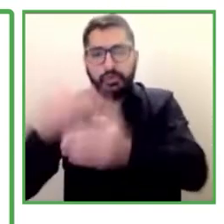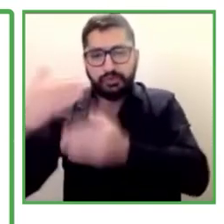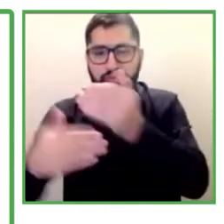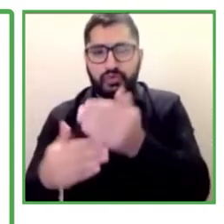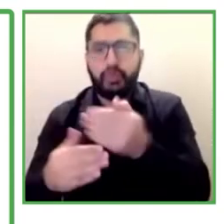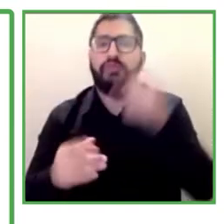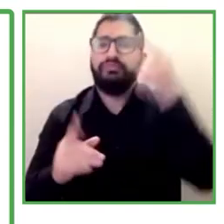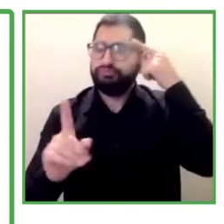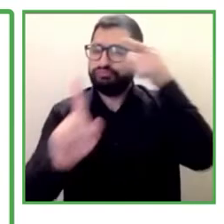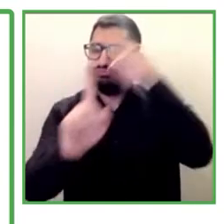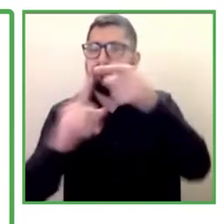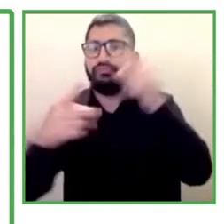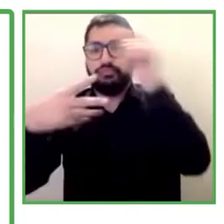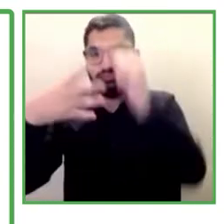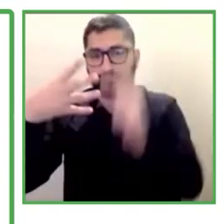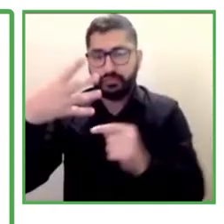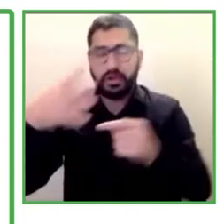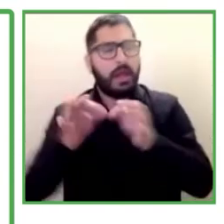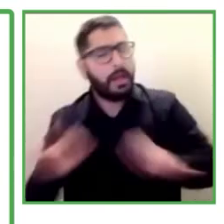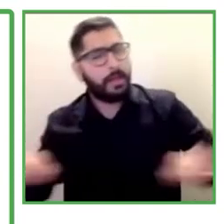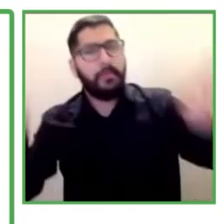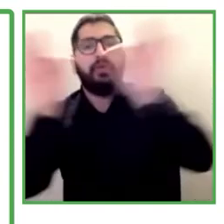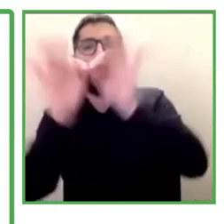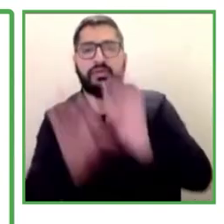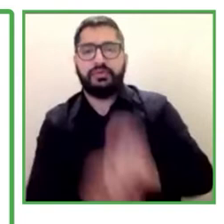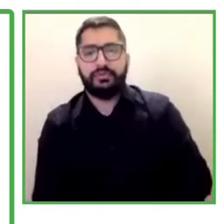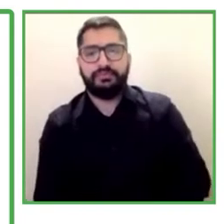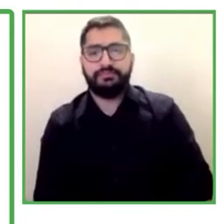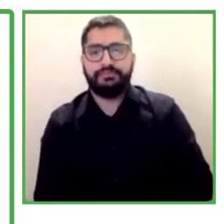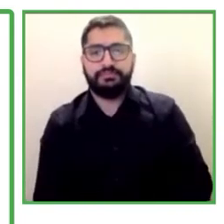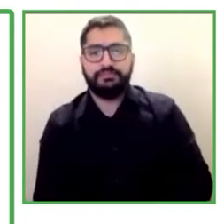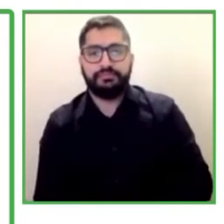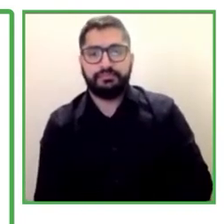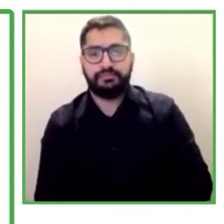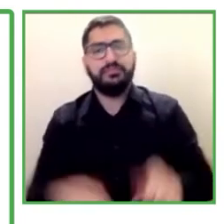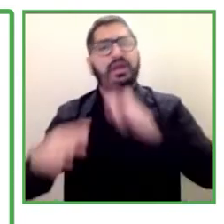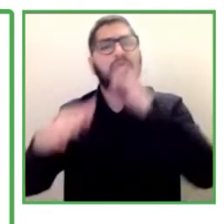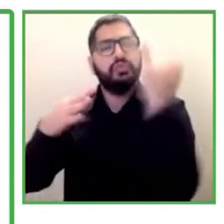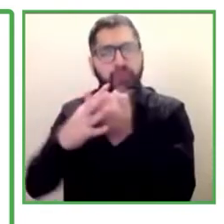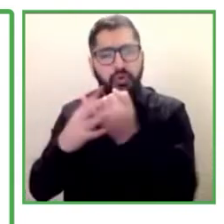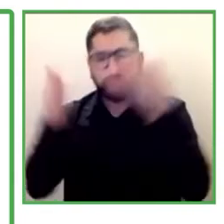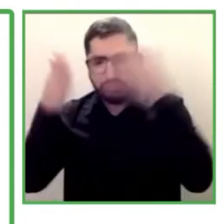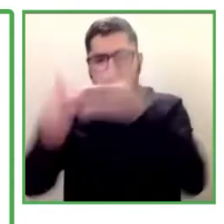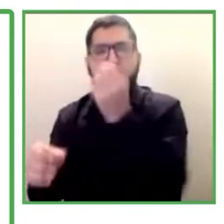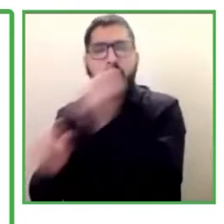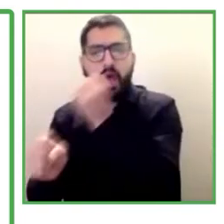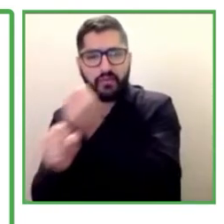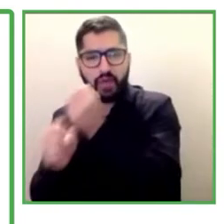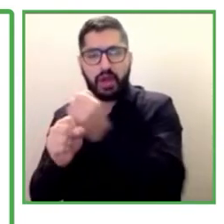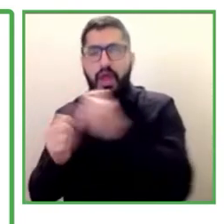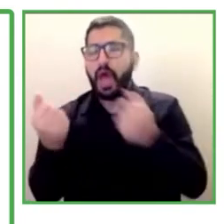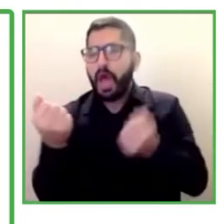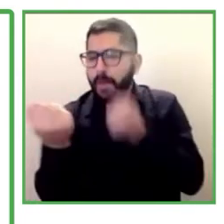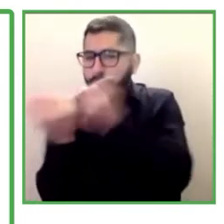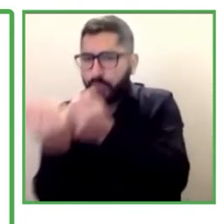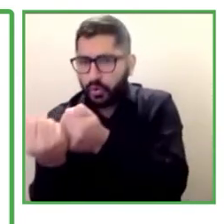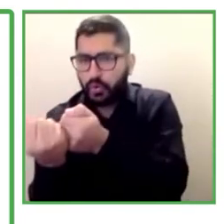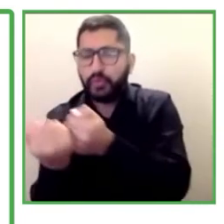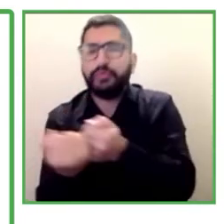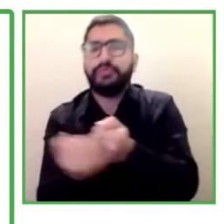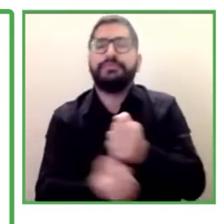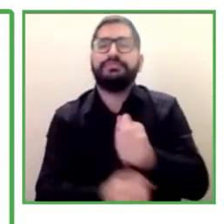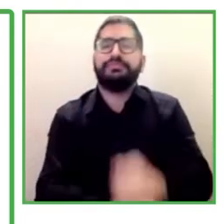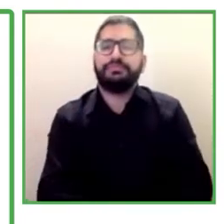laboral. Y fundamentalmente, y en la etapa que estamos hoy día, apoyar en el acompañamiento a estos mismos actores en